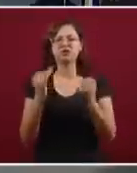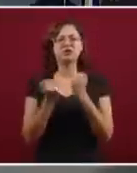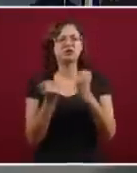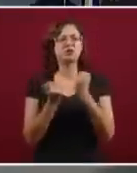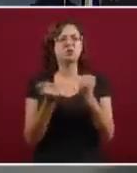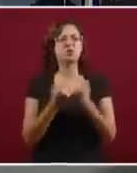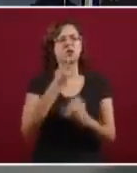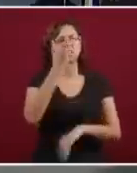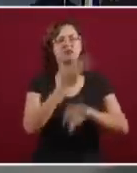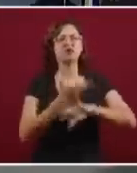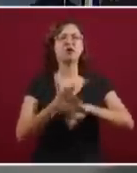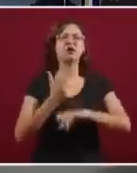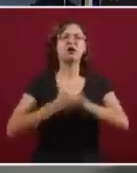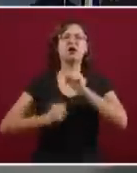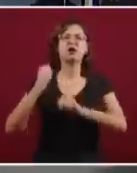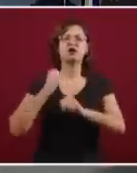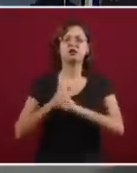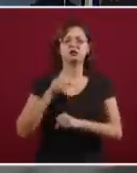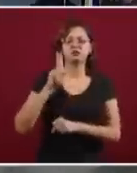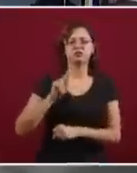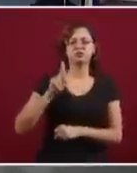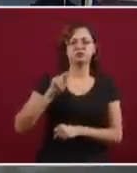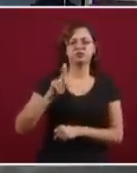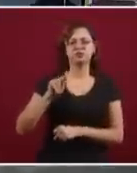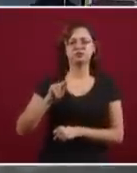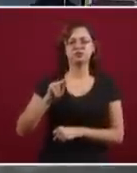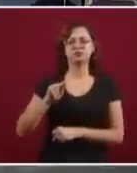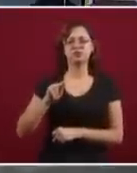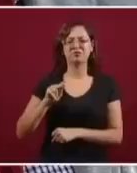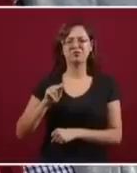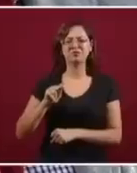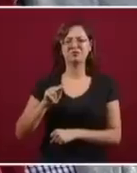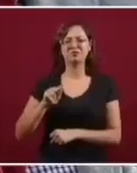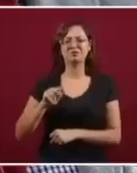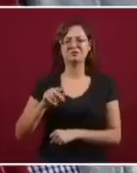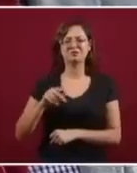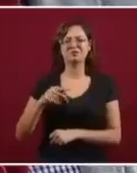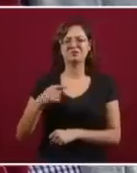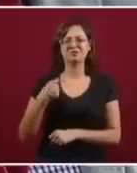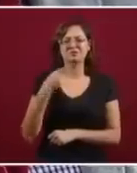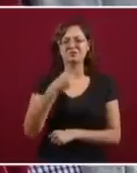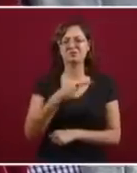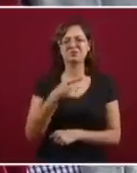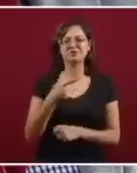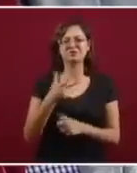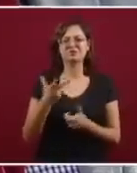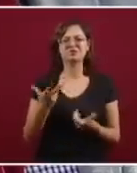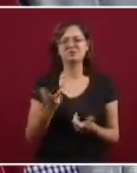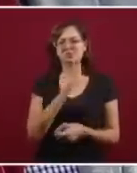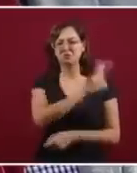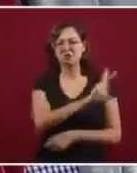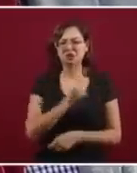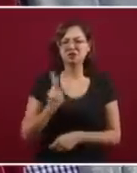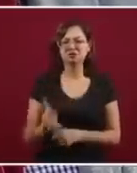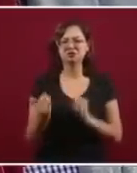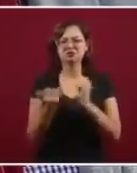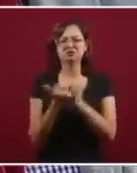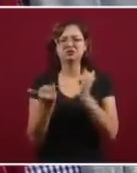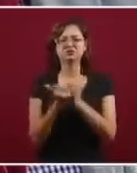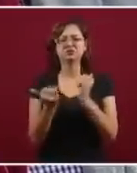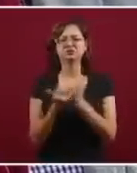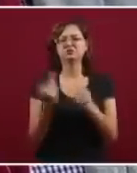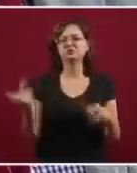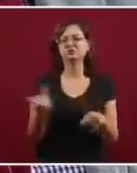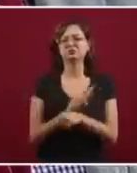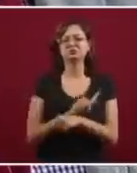80 está hecho sino que no era la entonces primera dama en la que impulso bastante y bueno lo que sucedió